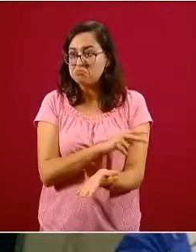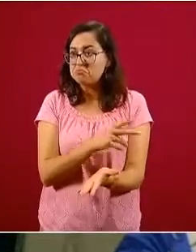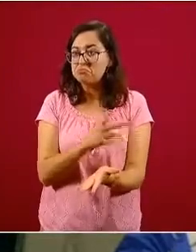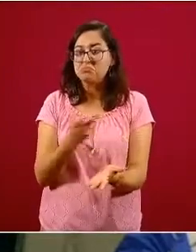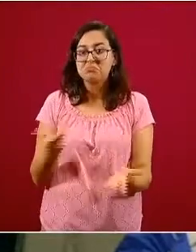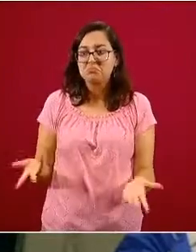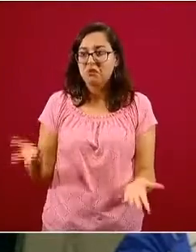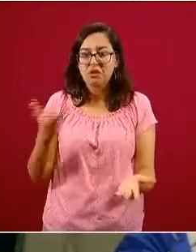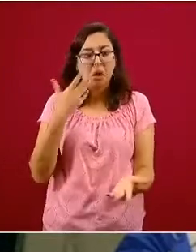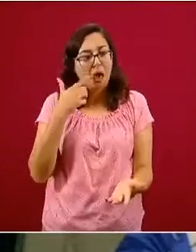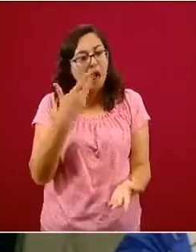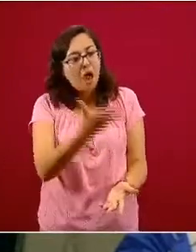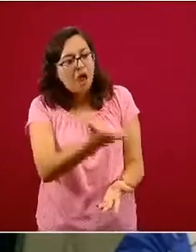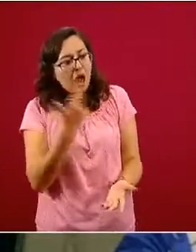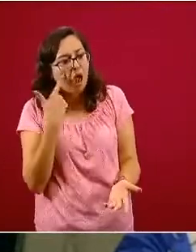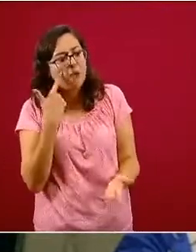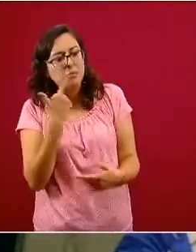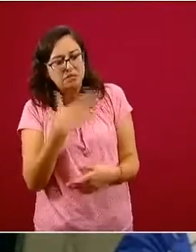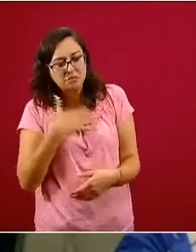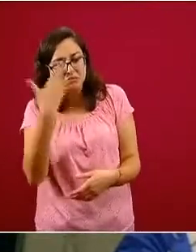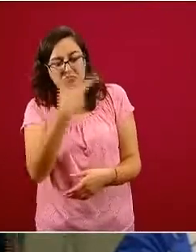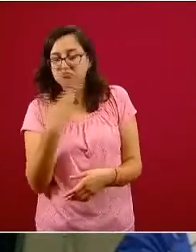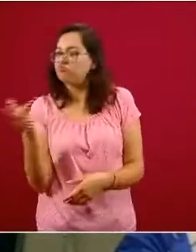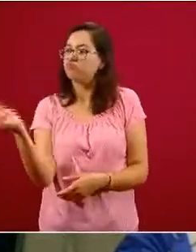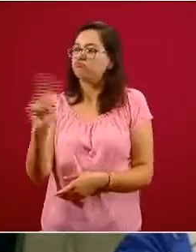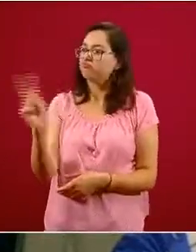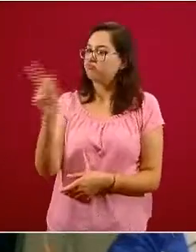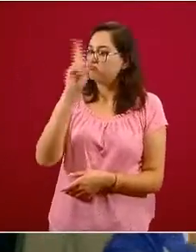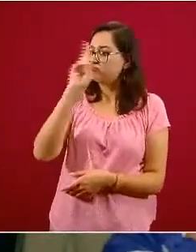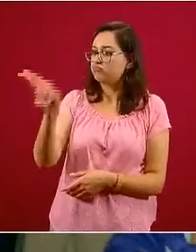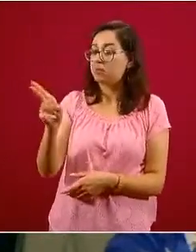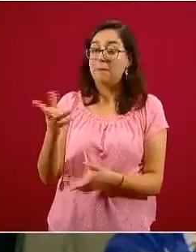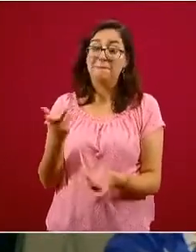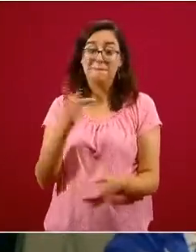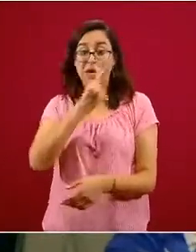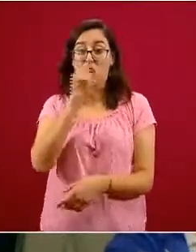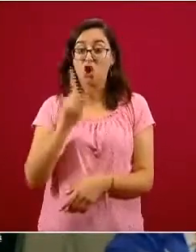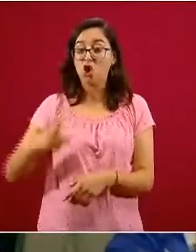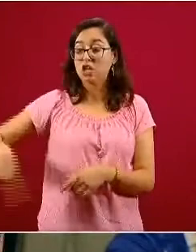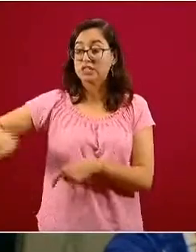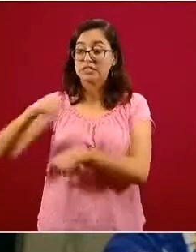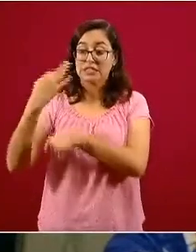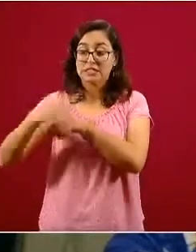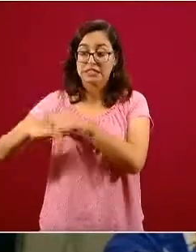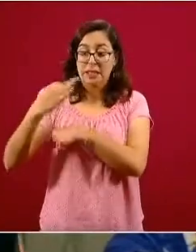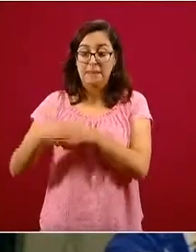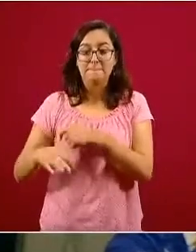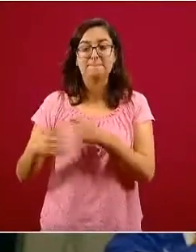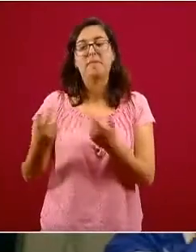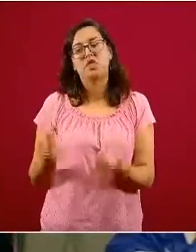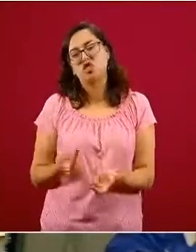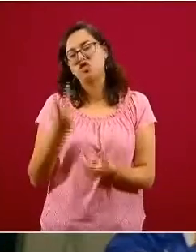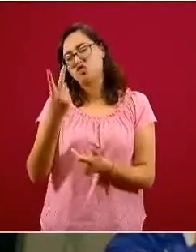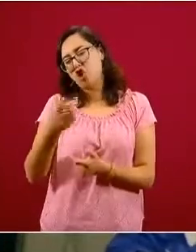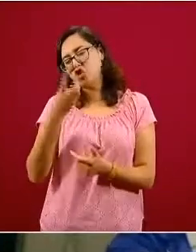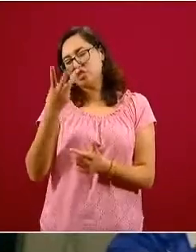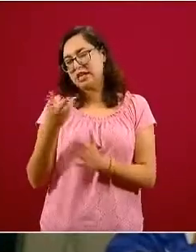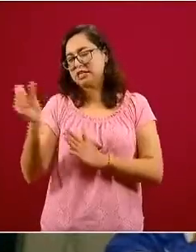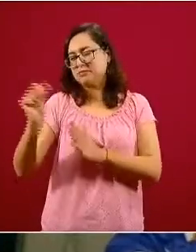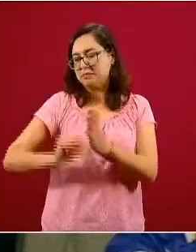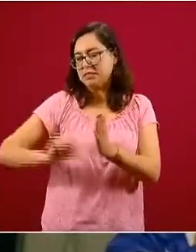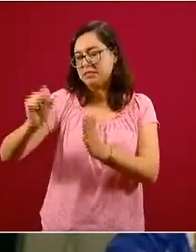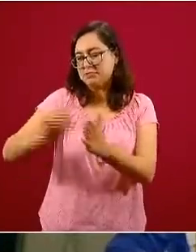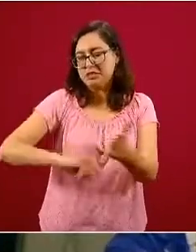o sea, tienen prohibido, me refiero específicamente a los eventuales, que tienen que firmar cada 2 o cada 3 meses